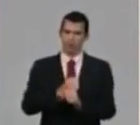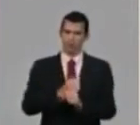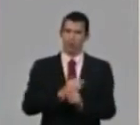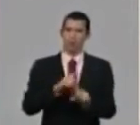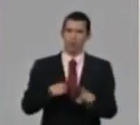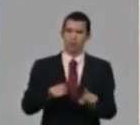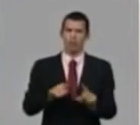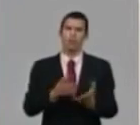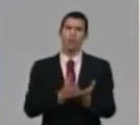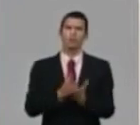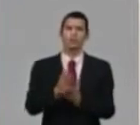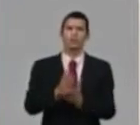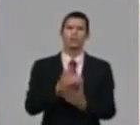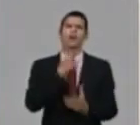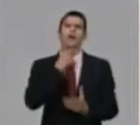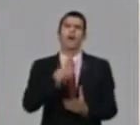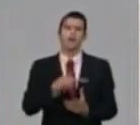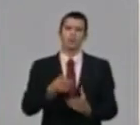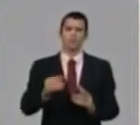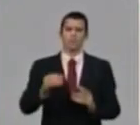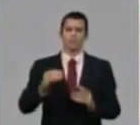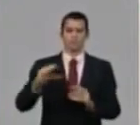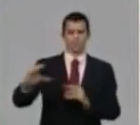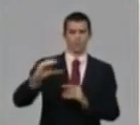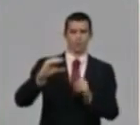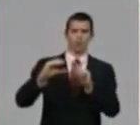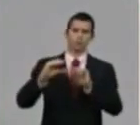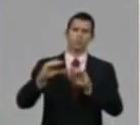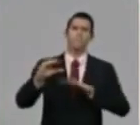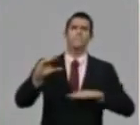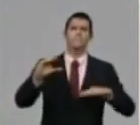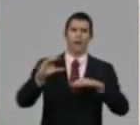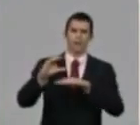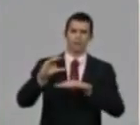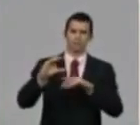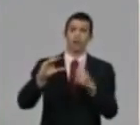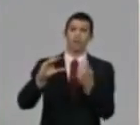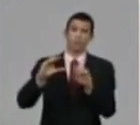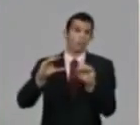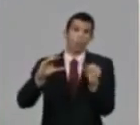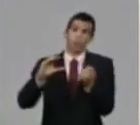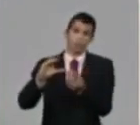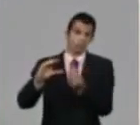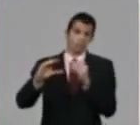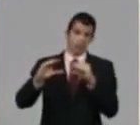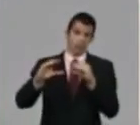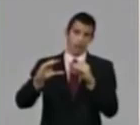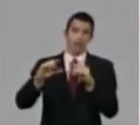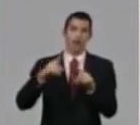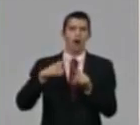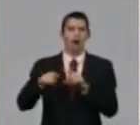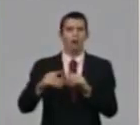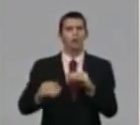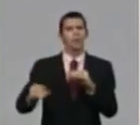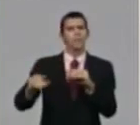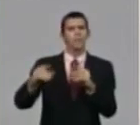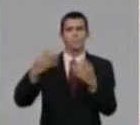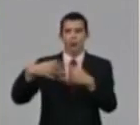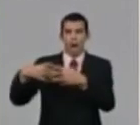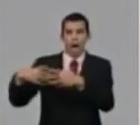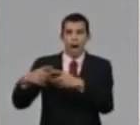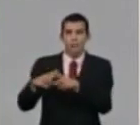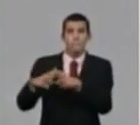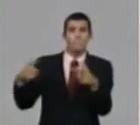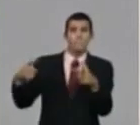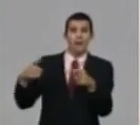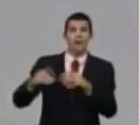una garantía de su salario básico. O sea que ya de hecho está exceptuado de ese pago. Sin embargo, en el sector presupuestado